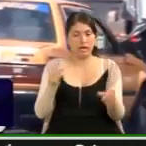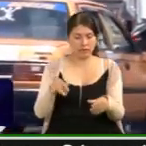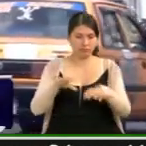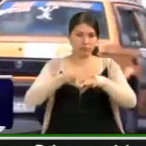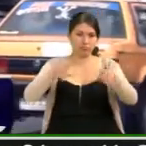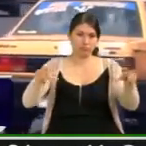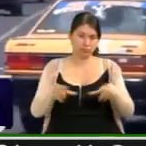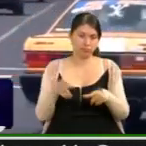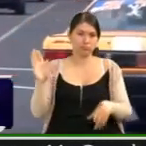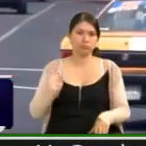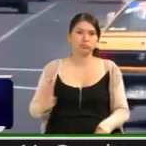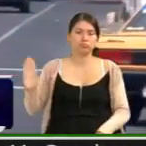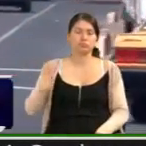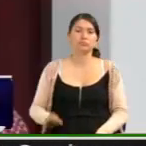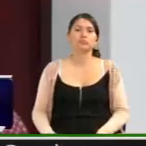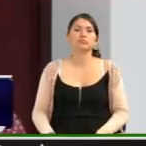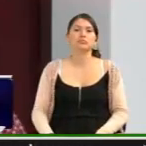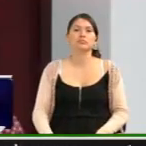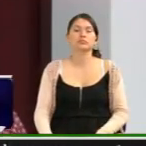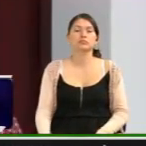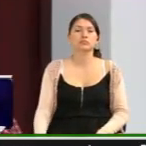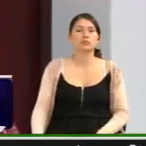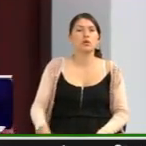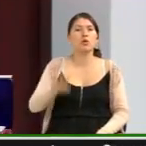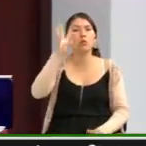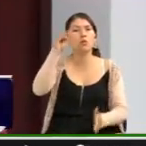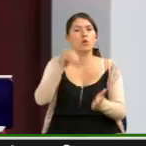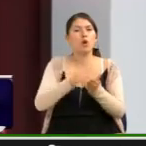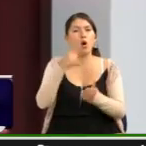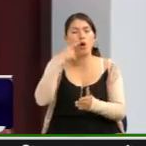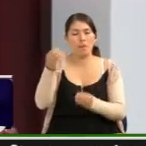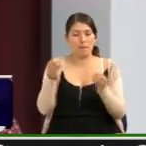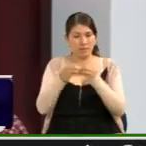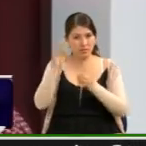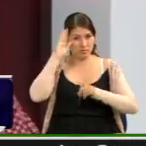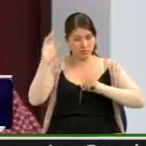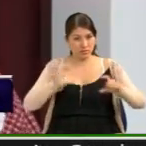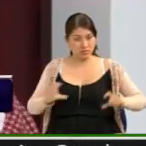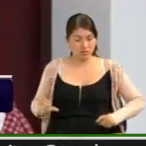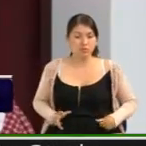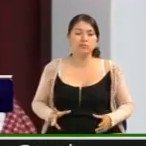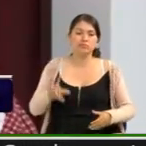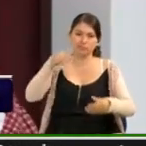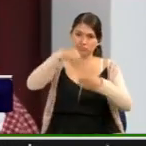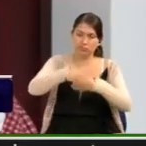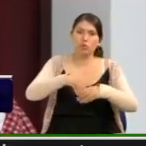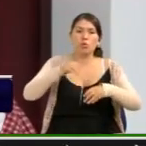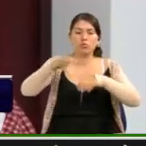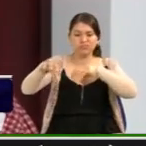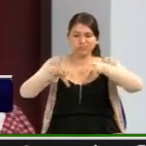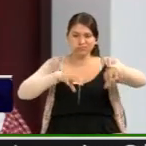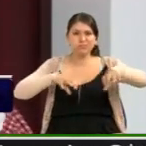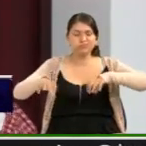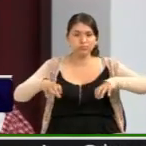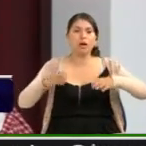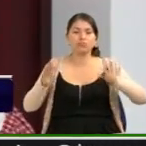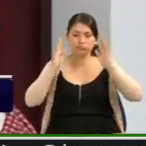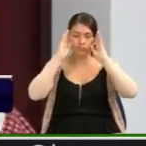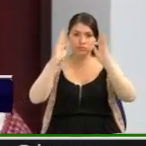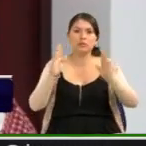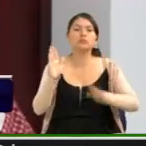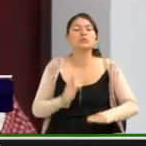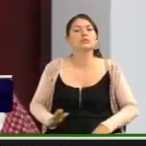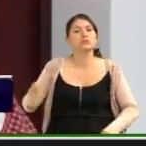este sector del departamento. Cerca de 4.000 hombres más del Ejército de Colombia para que integren 3 o 4 brigadas que atenderán